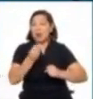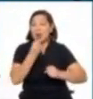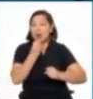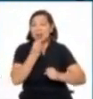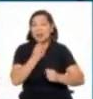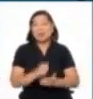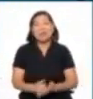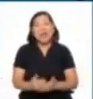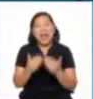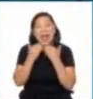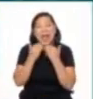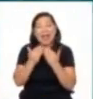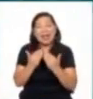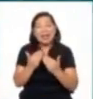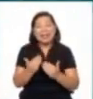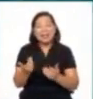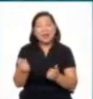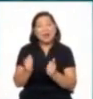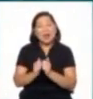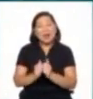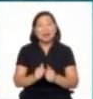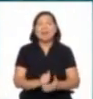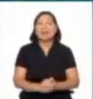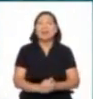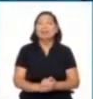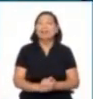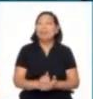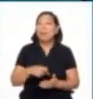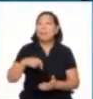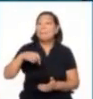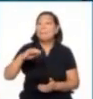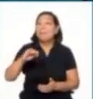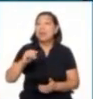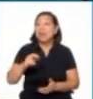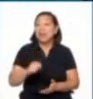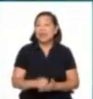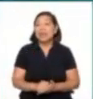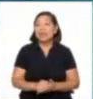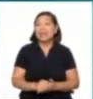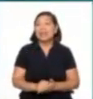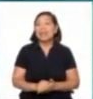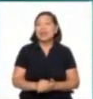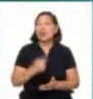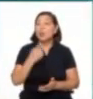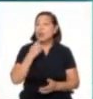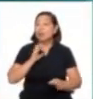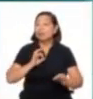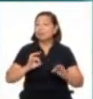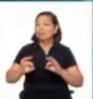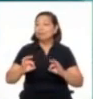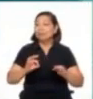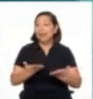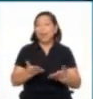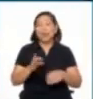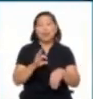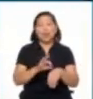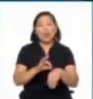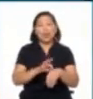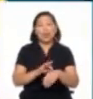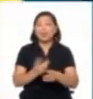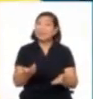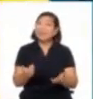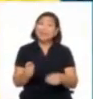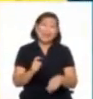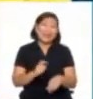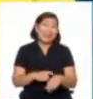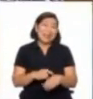alimentación. Sí. Muchísimas gracias Pierina, por acompañarnos. Pierina Papadopoulos, nutricionista aquí en nuestra edición matinal. Y el tiempo nos